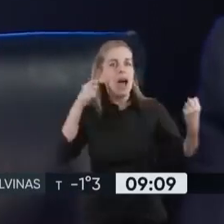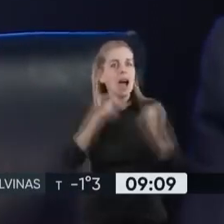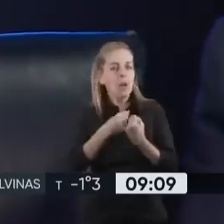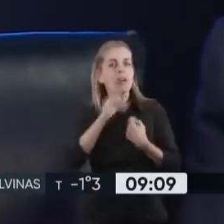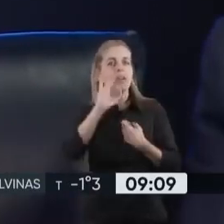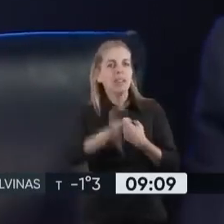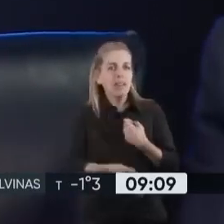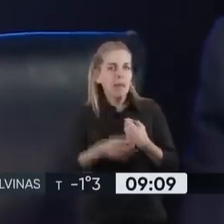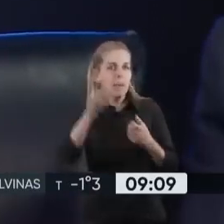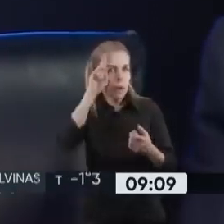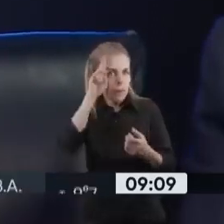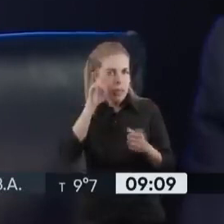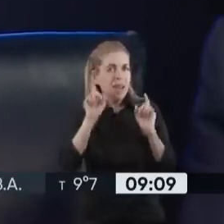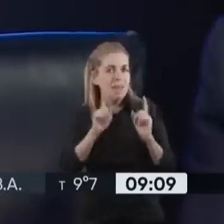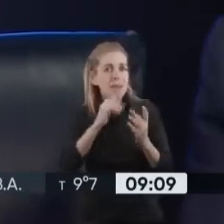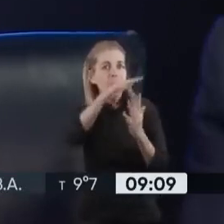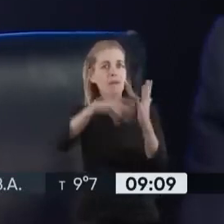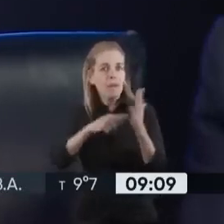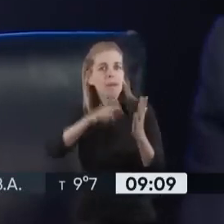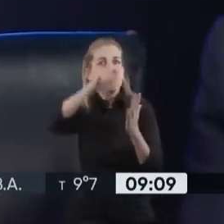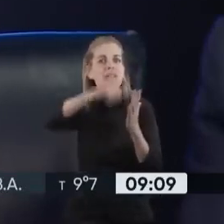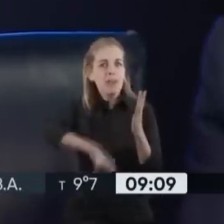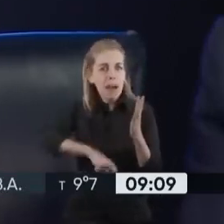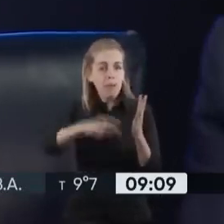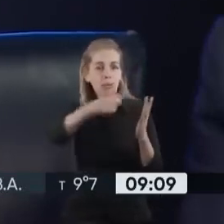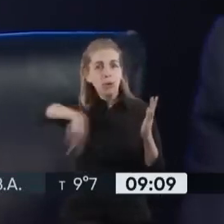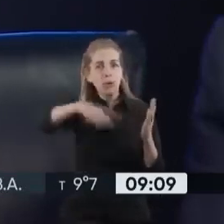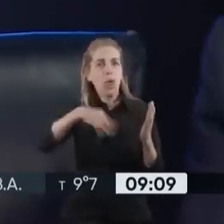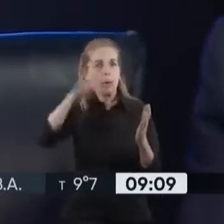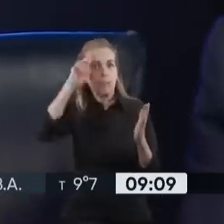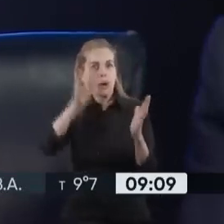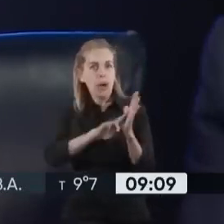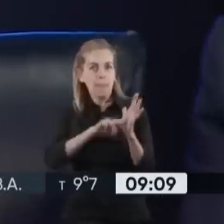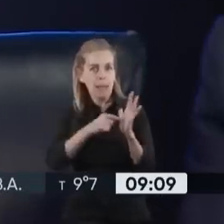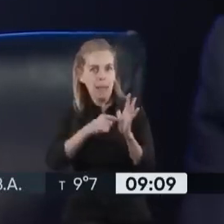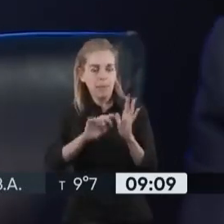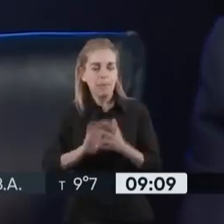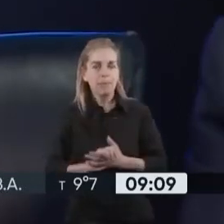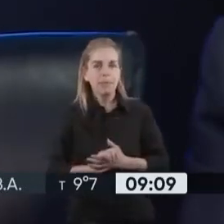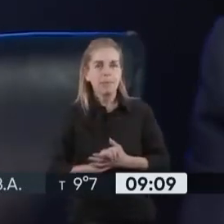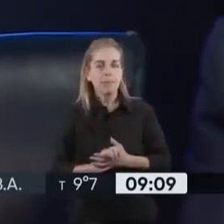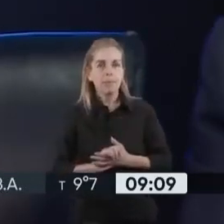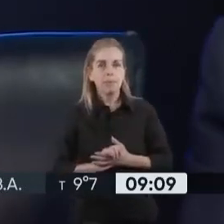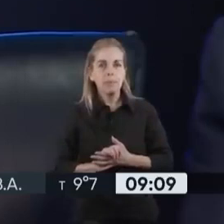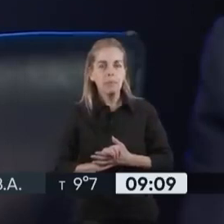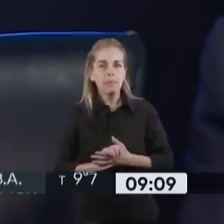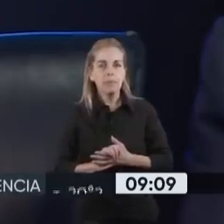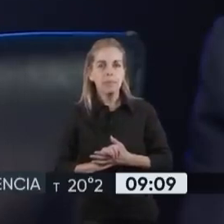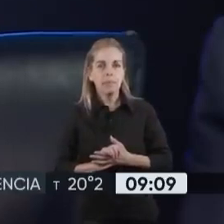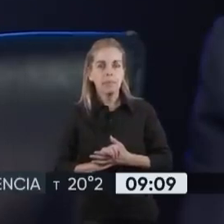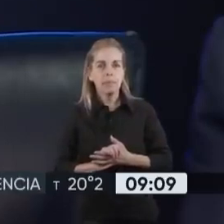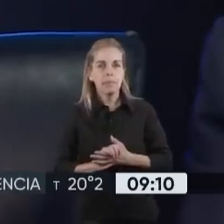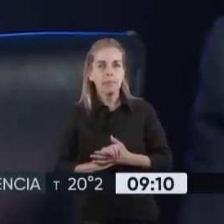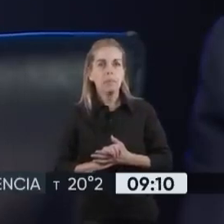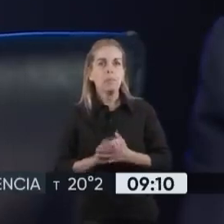que firmamos como estado y que nosotros tenemos que cumplir dicho esto lo que nosotros también